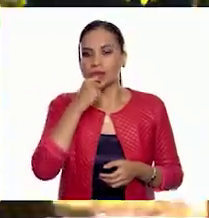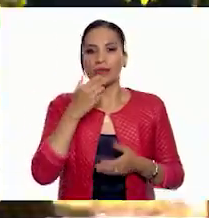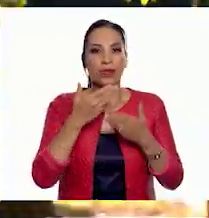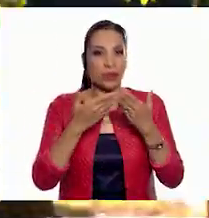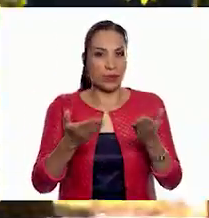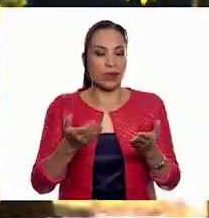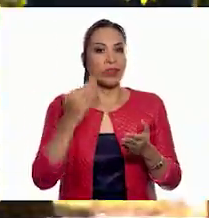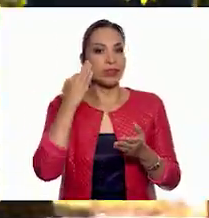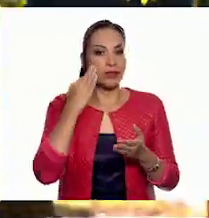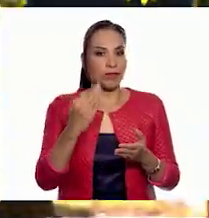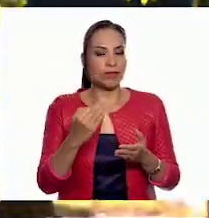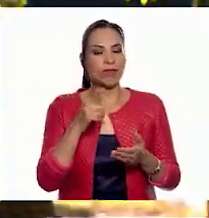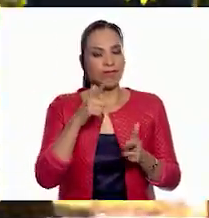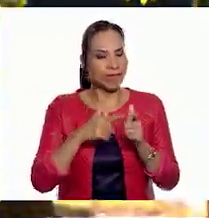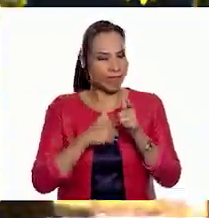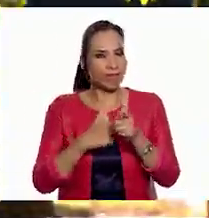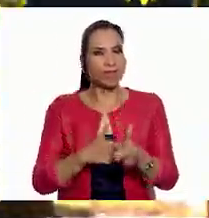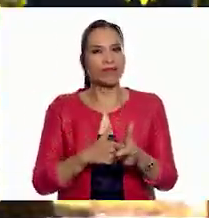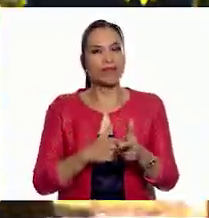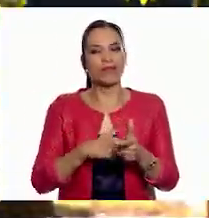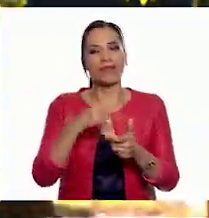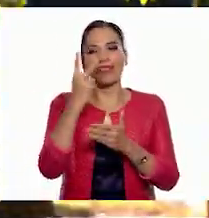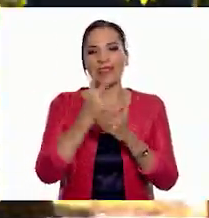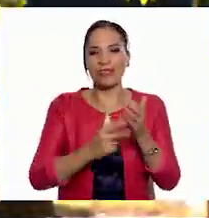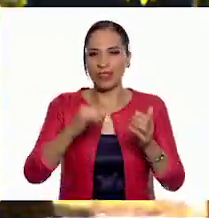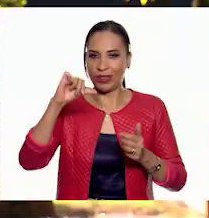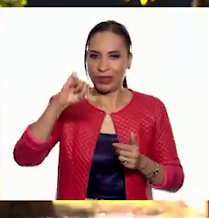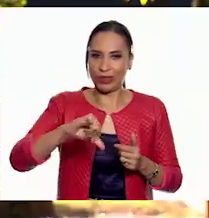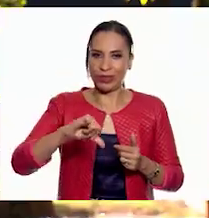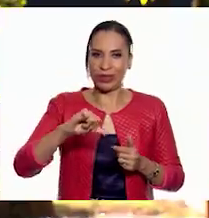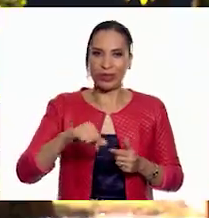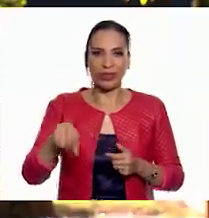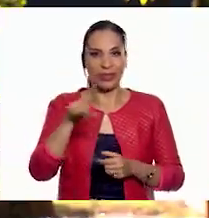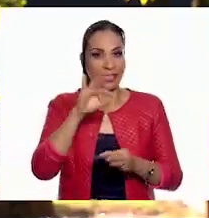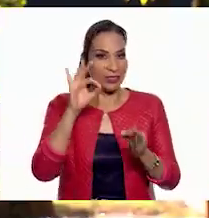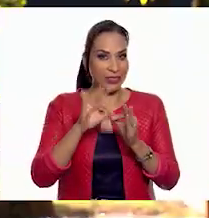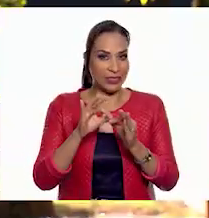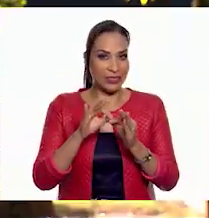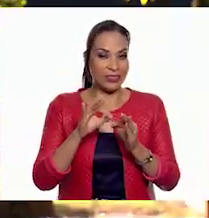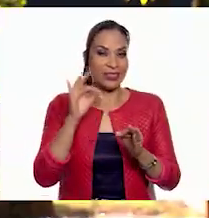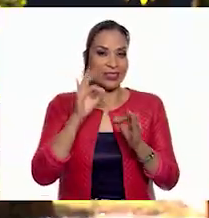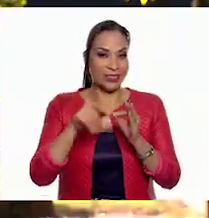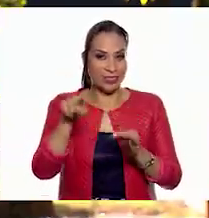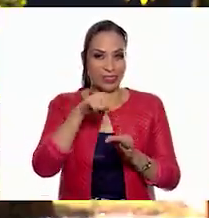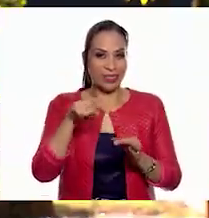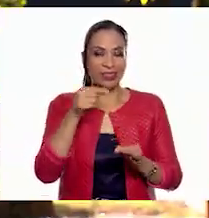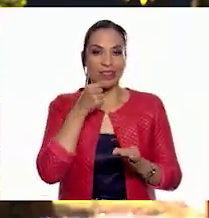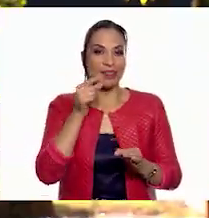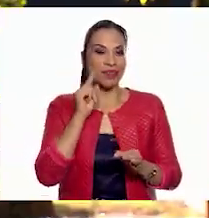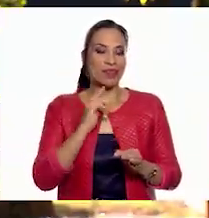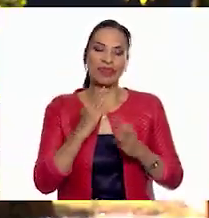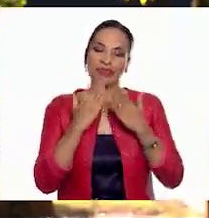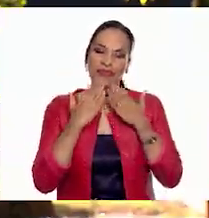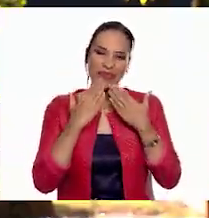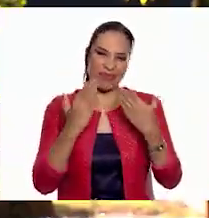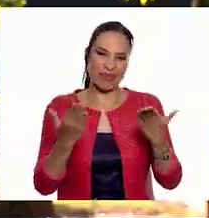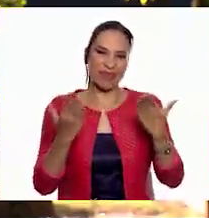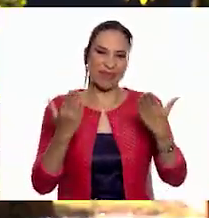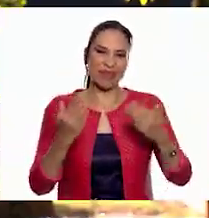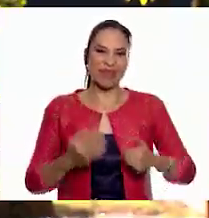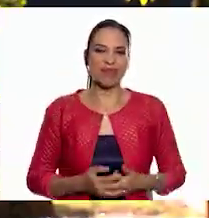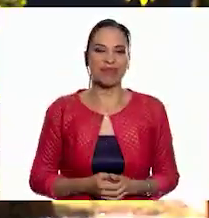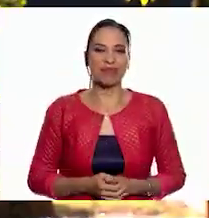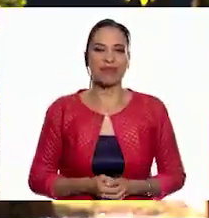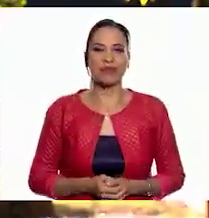Ahora es momento de seguir con el programa de hoy. ¿Listas? ¿Listos? ¡Muy